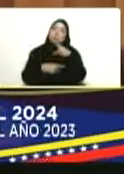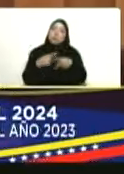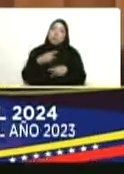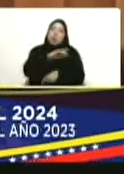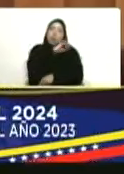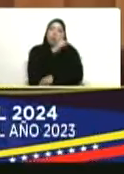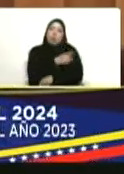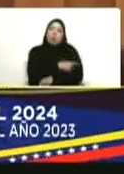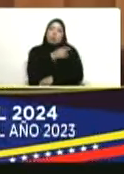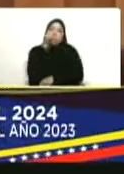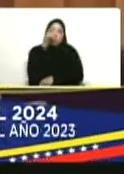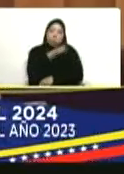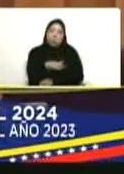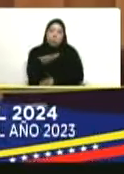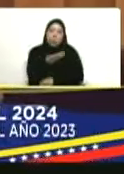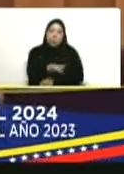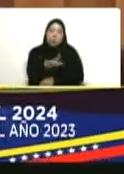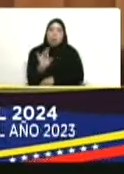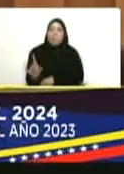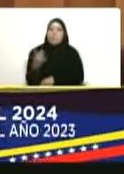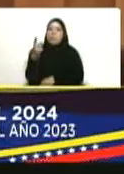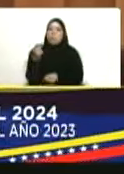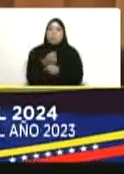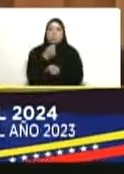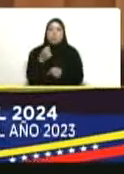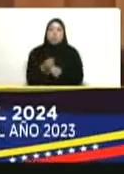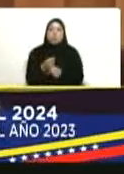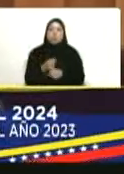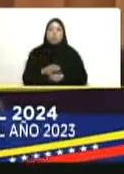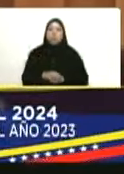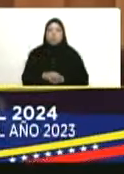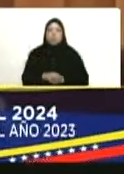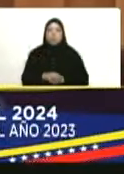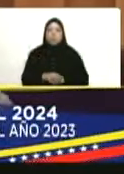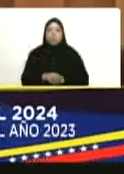fuerza. No es la primera vez.